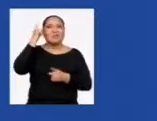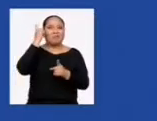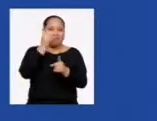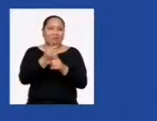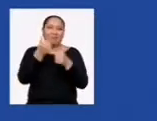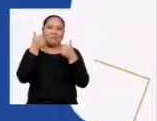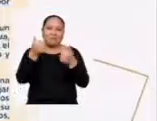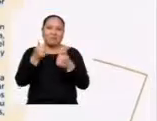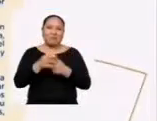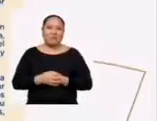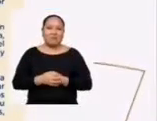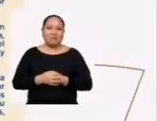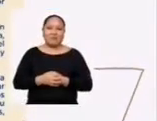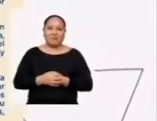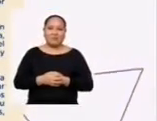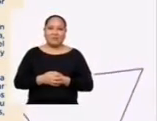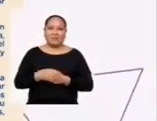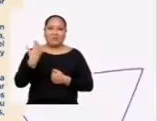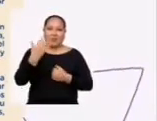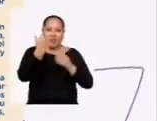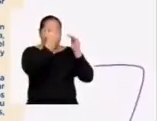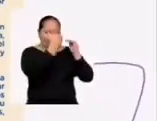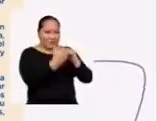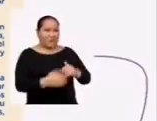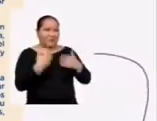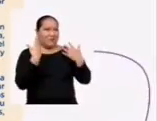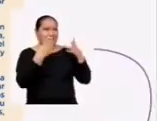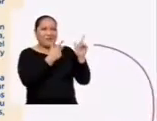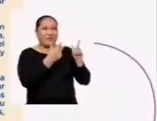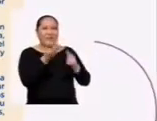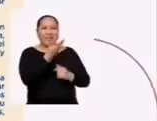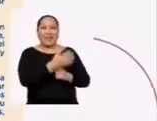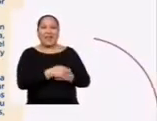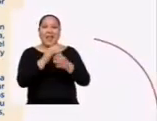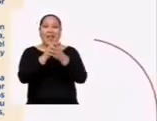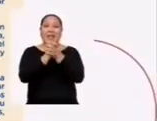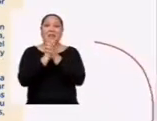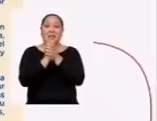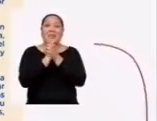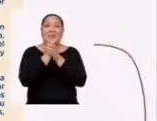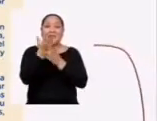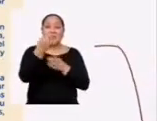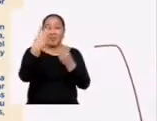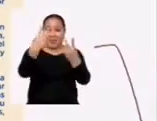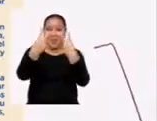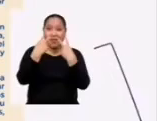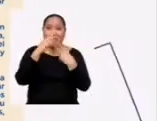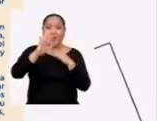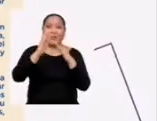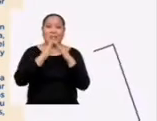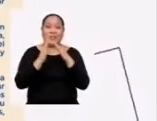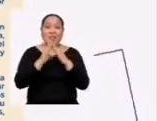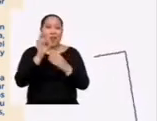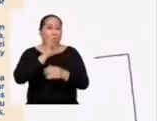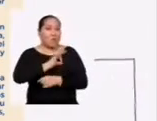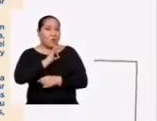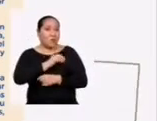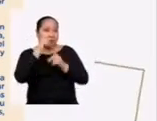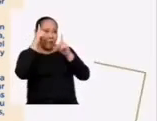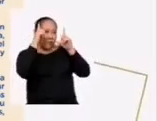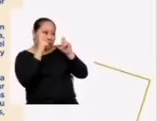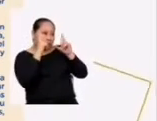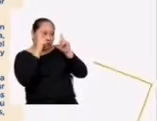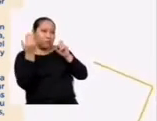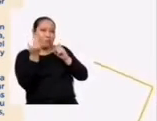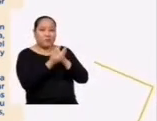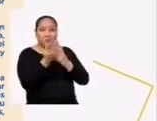bien. Mire, profesora, así quedó el texto. Amigas y amigos que nos están viendo en casa, aprovechen para tomarle